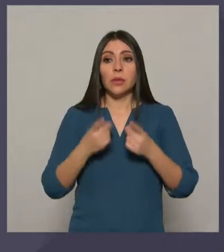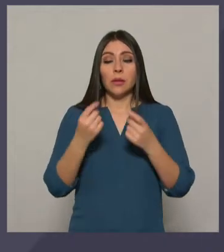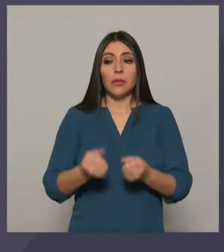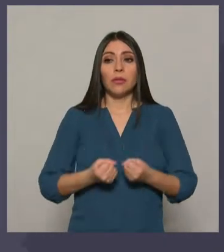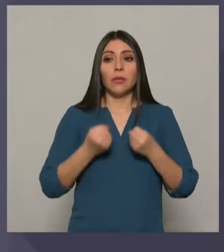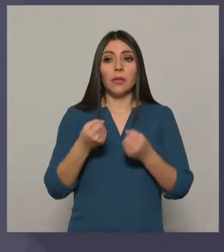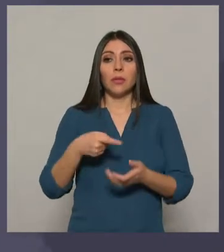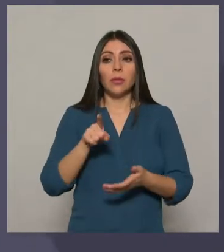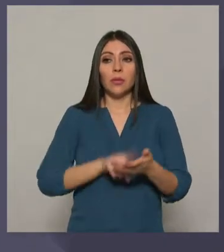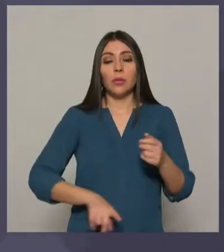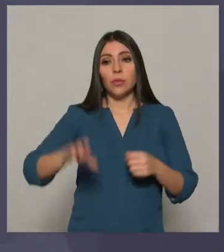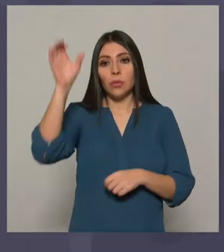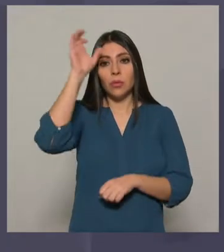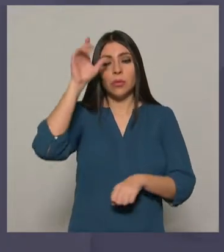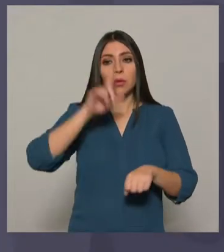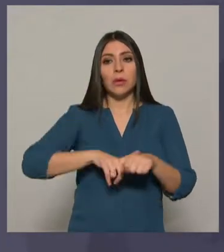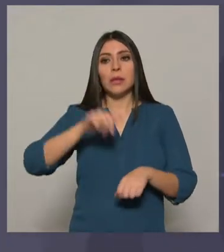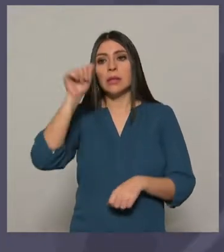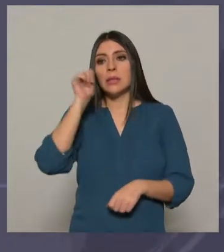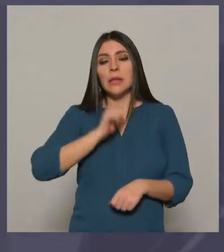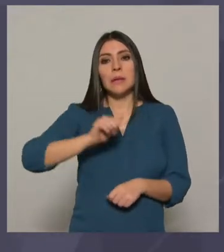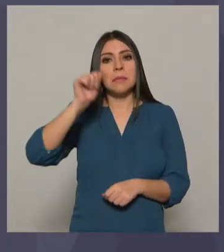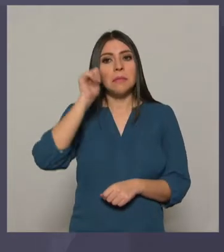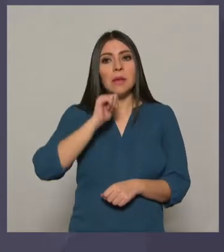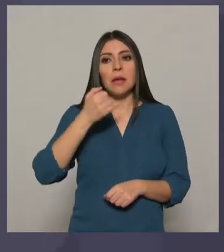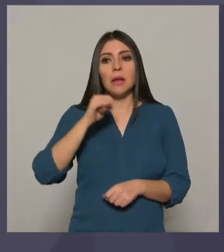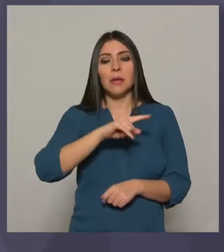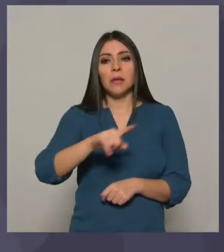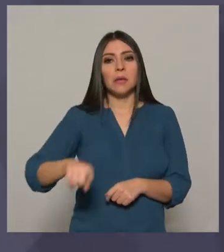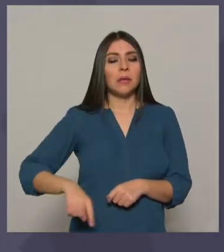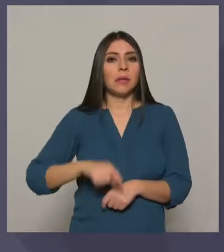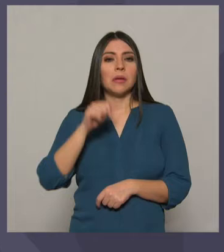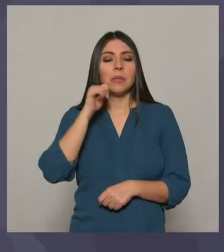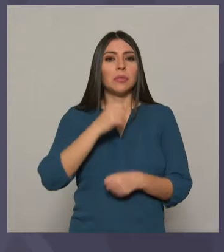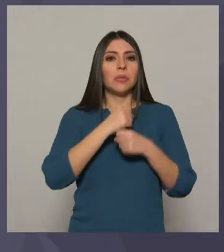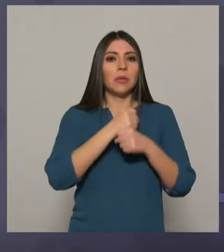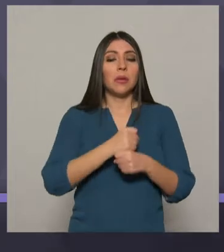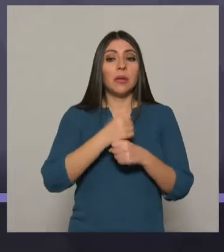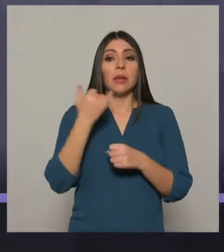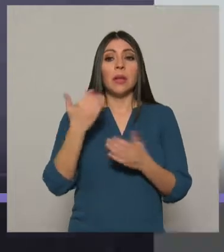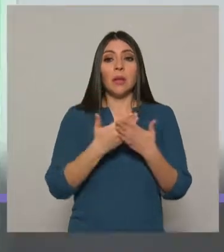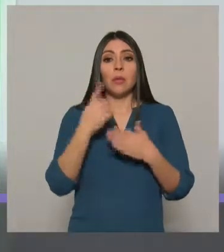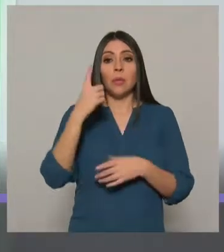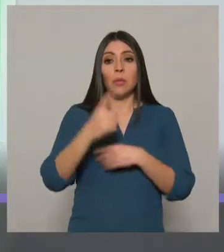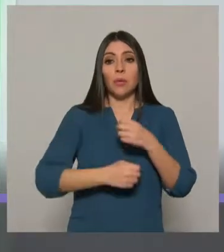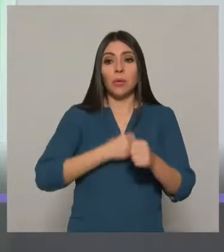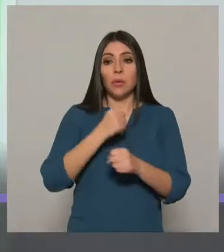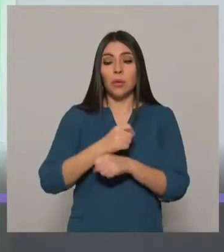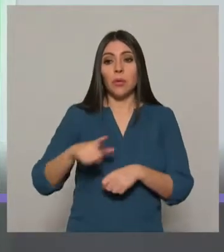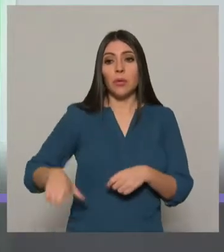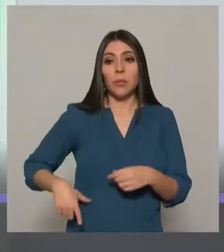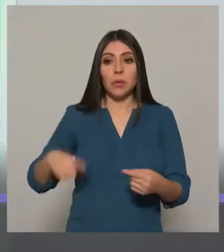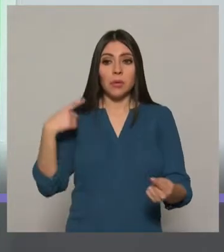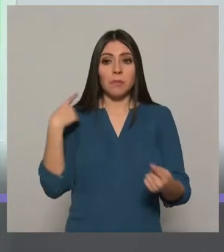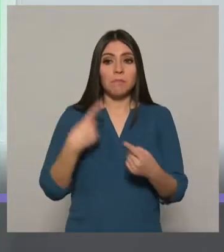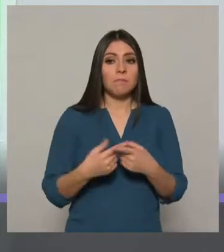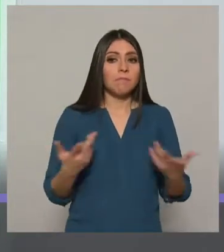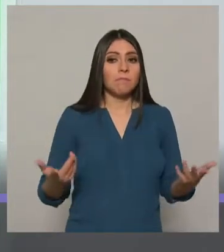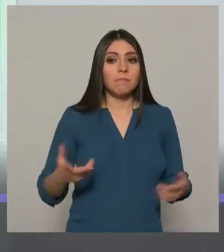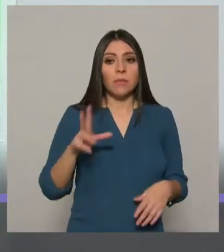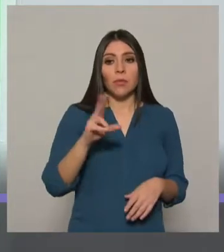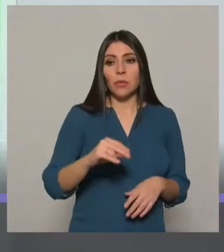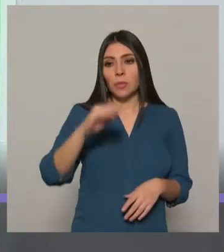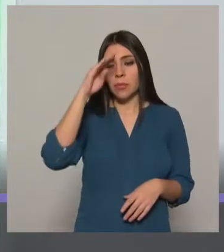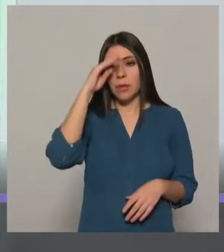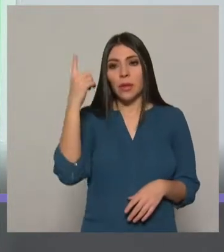prevención, siempre vamos a ser reaccionarios. Y a un año del gobierno, lamento que no se piense como